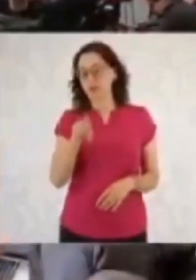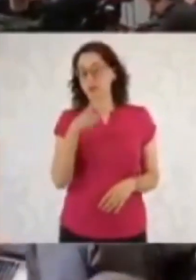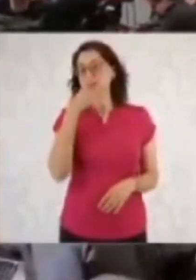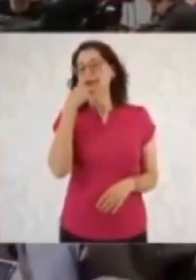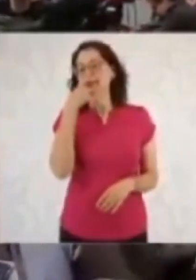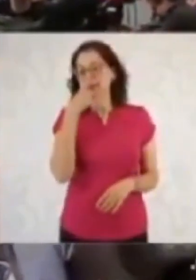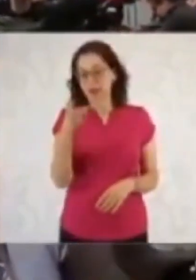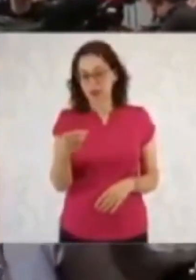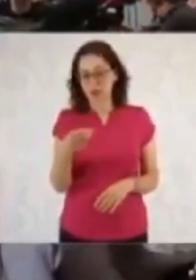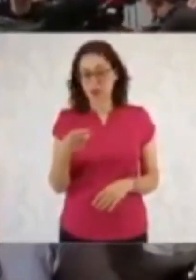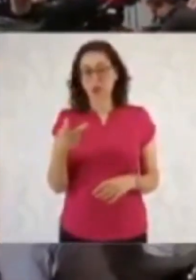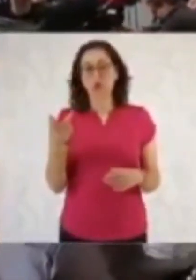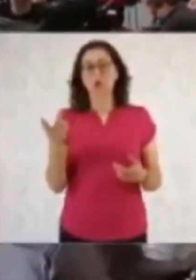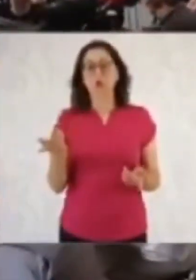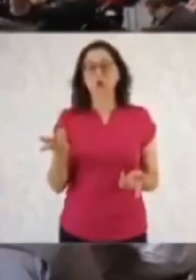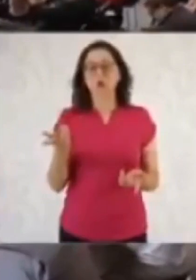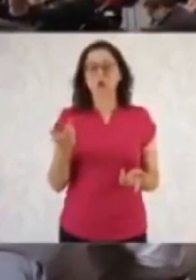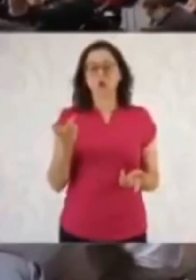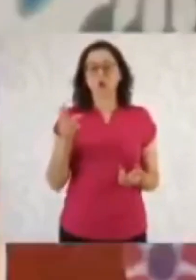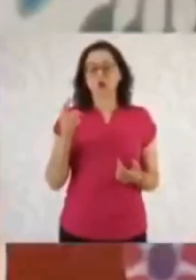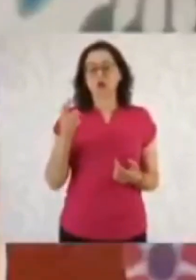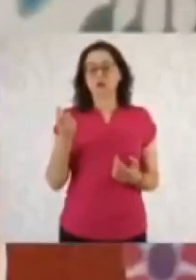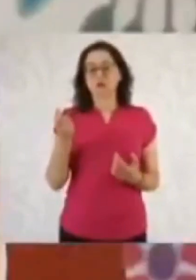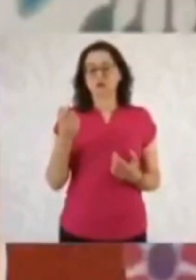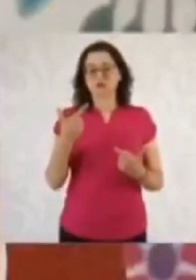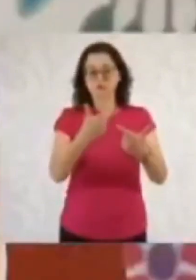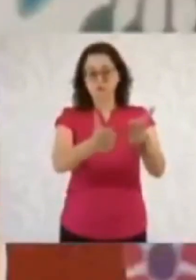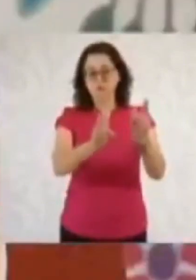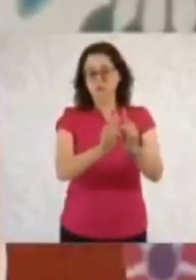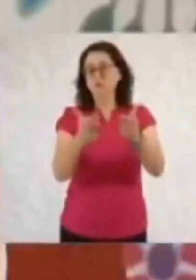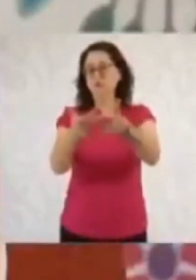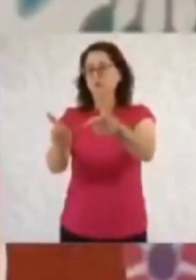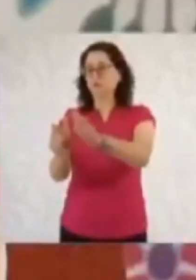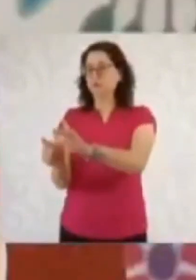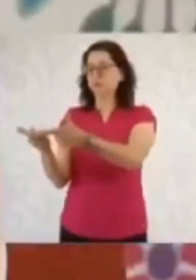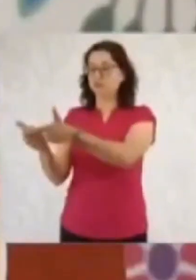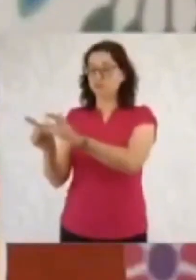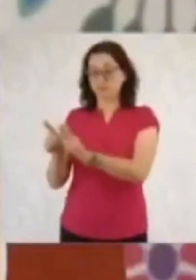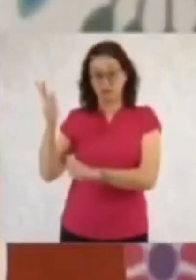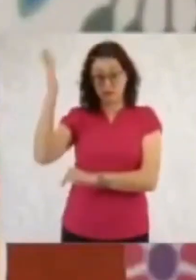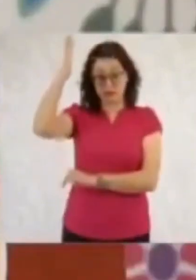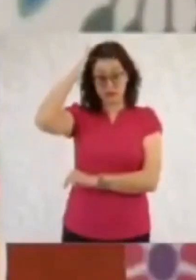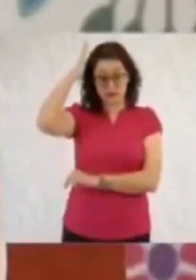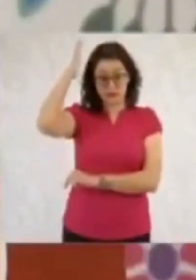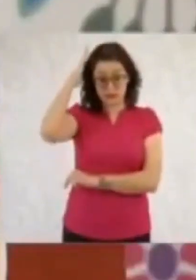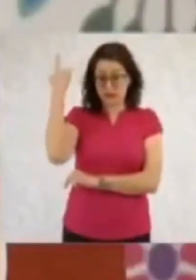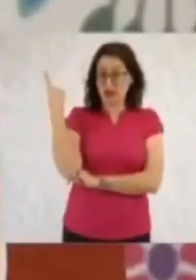y se destituyeron a los jefes de sector que